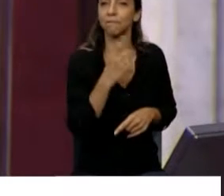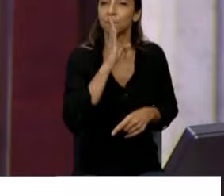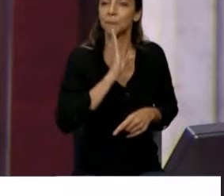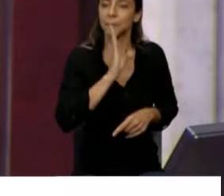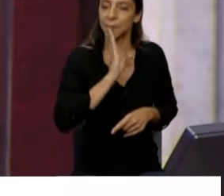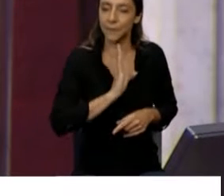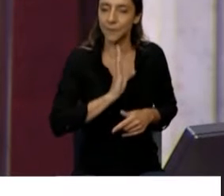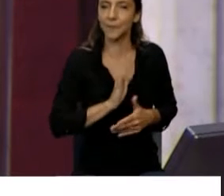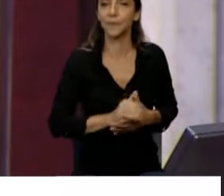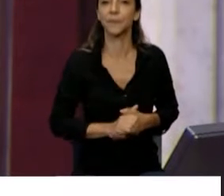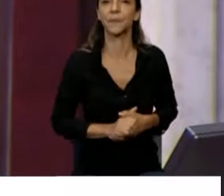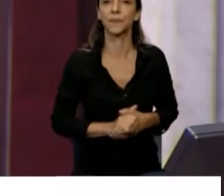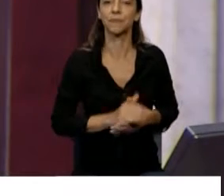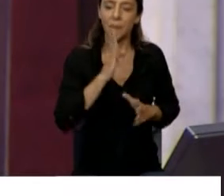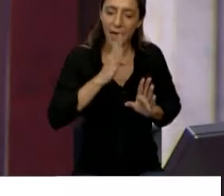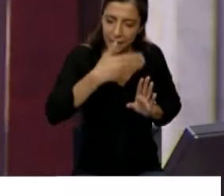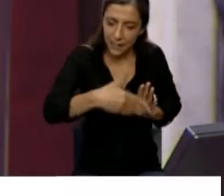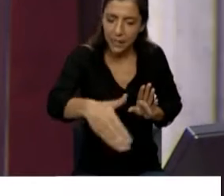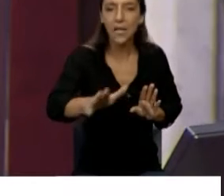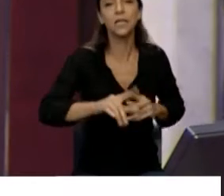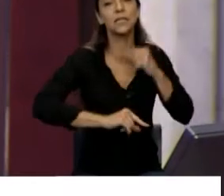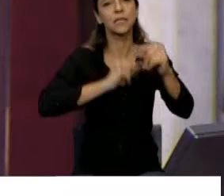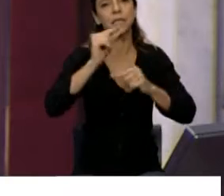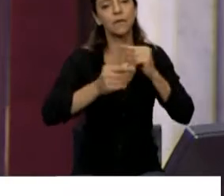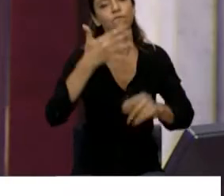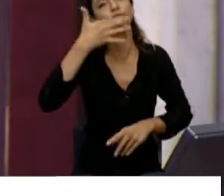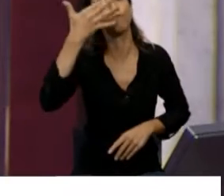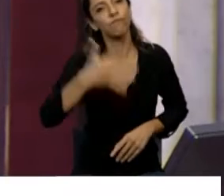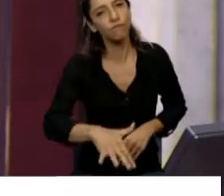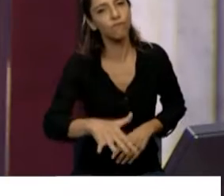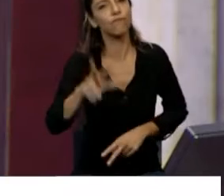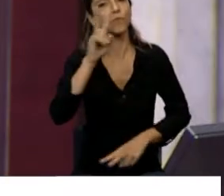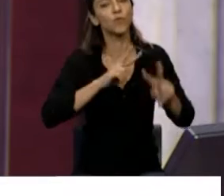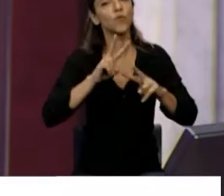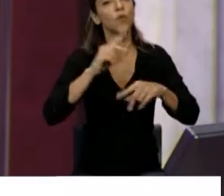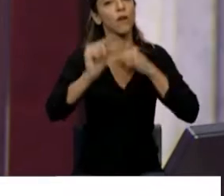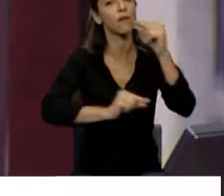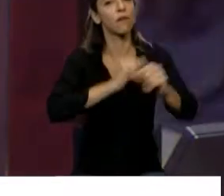para comprendernos y para construir una democracia de consensos.